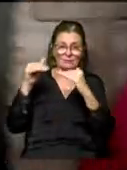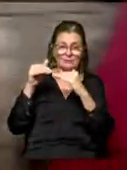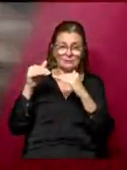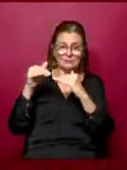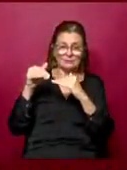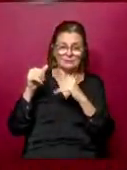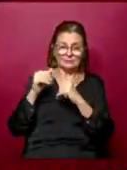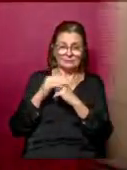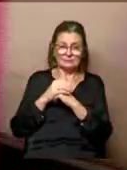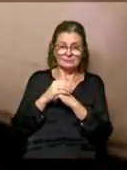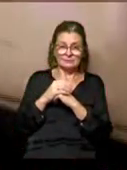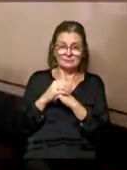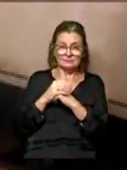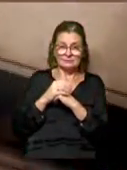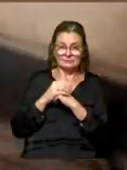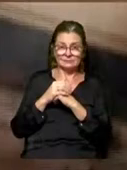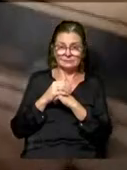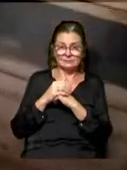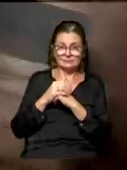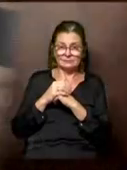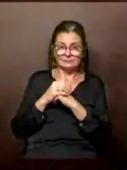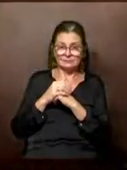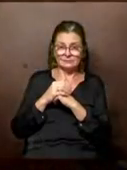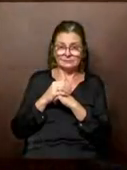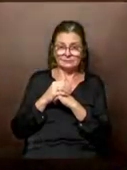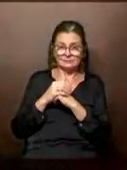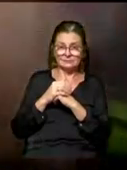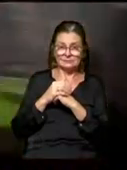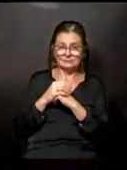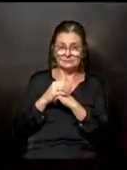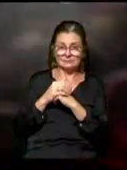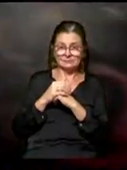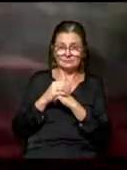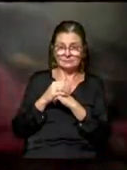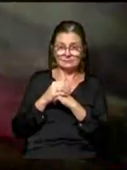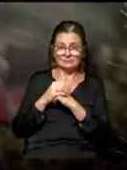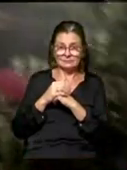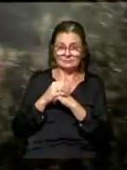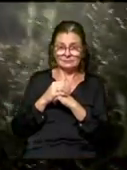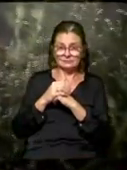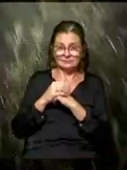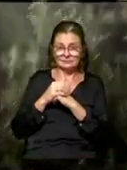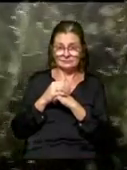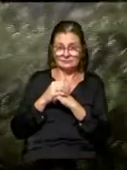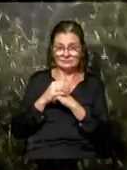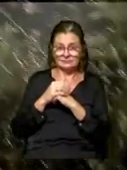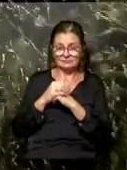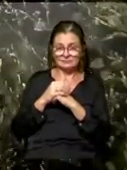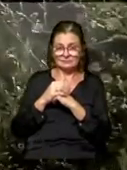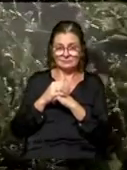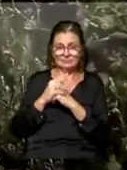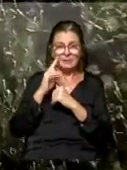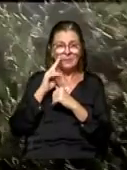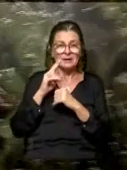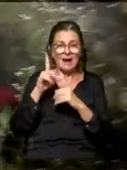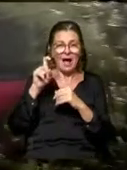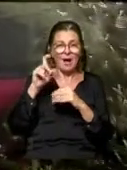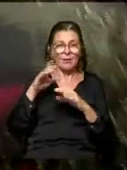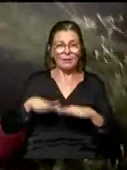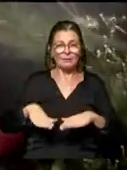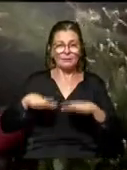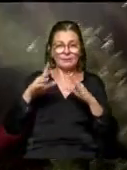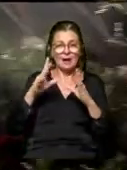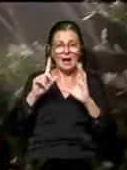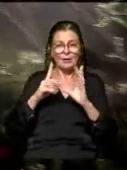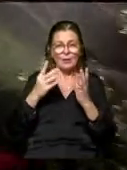Aquí vive usted, Laura. Yo sí tengo, mirá, te invito a... Mirá, todo inundado, ahora está un poquito